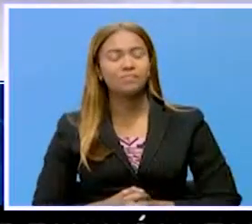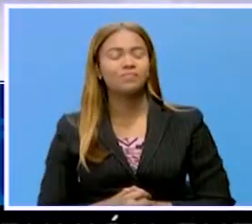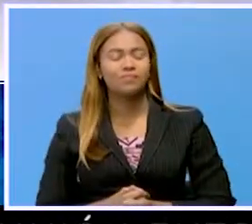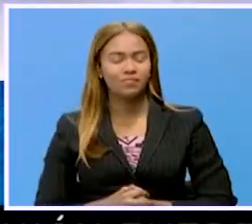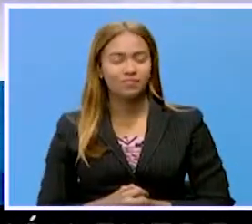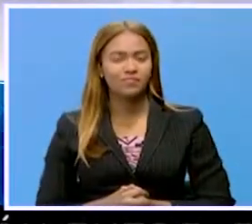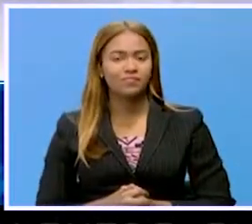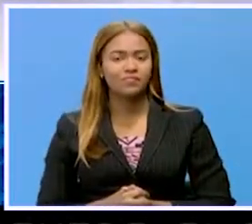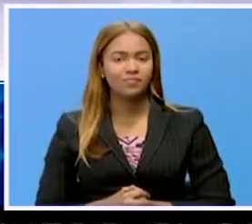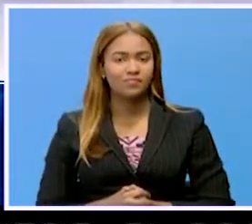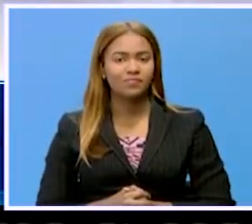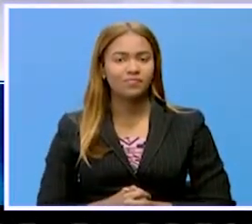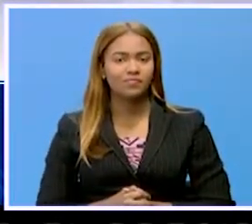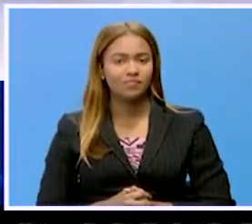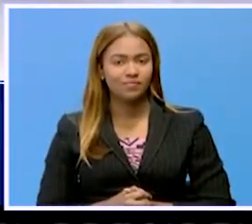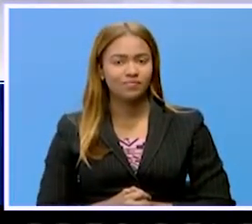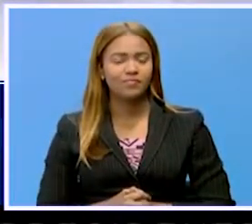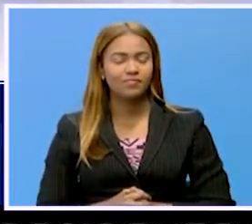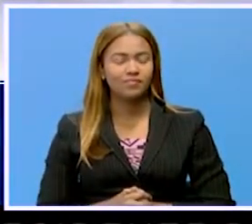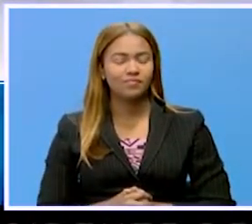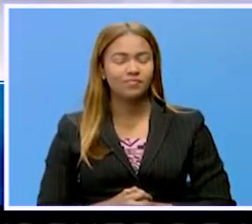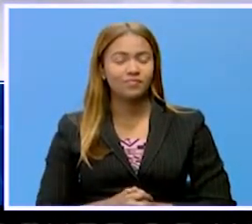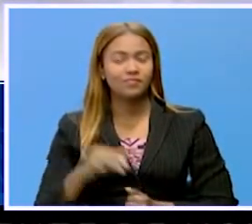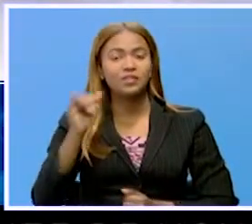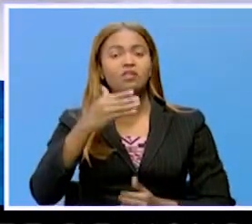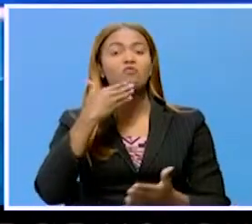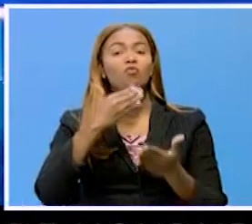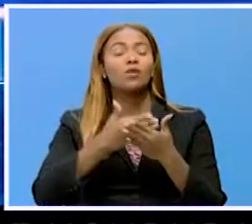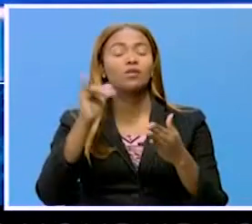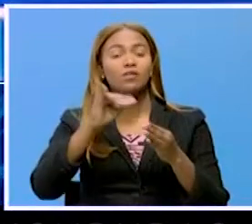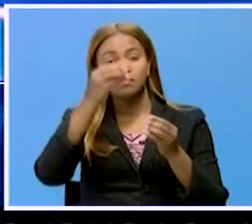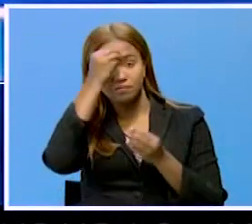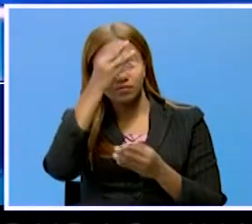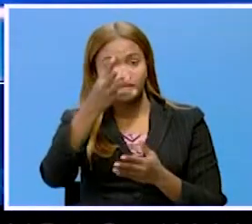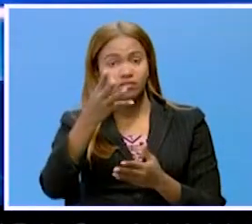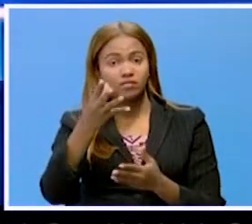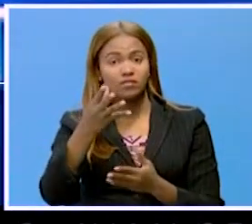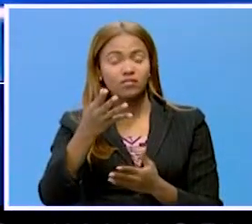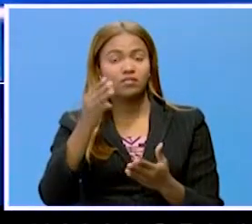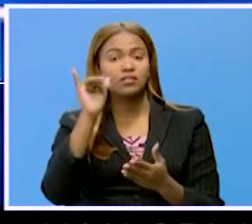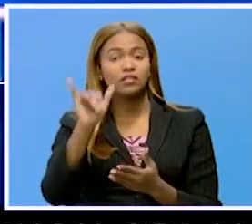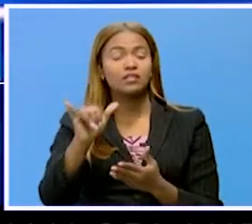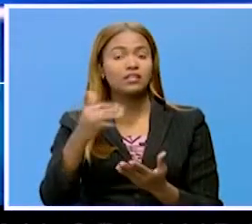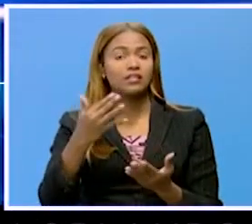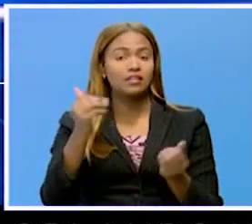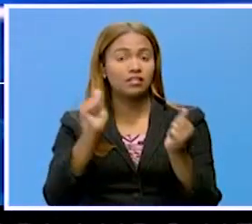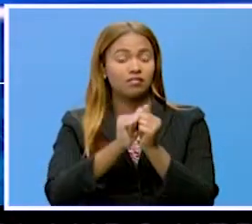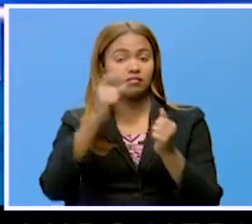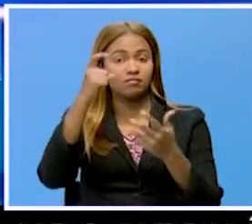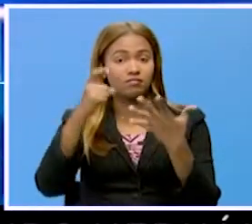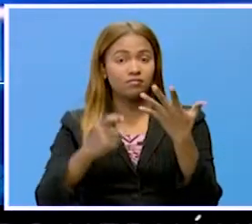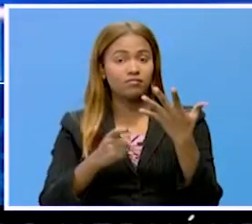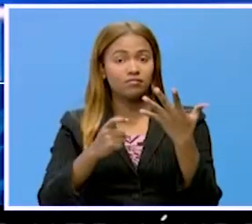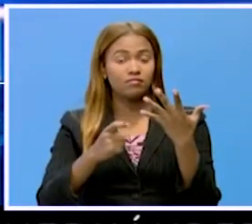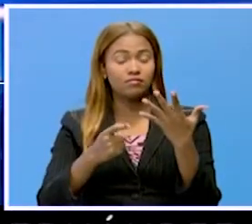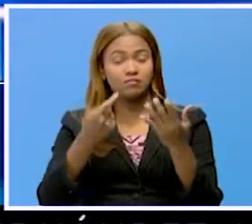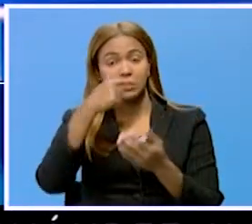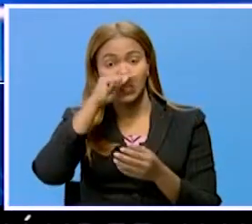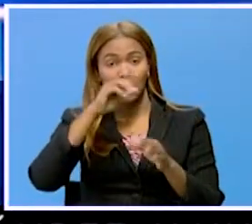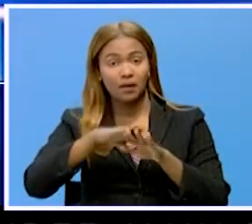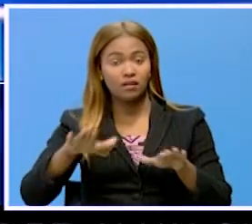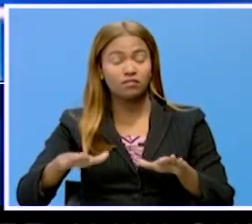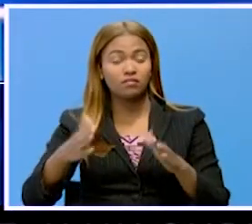sepas. Gracias, es bueno, Santiago. Ser parte de este, y de este es gran bueno equipo. Resaltar que con esta medidas de que los